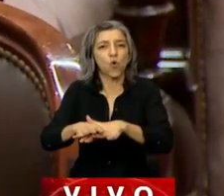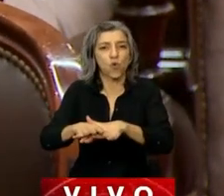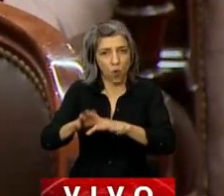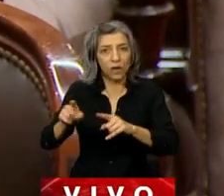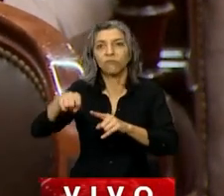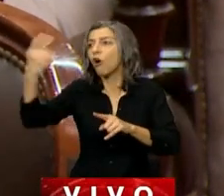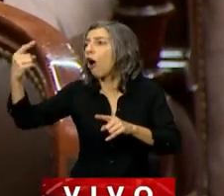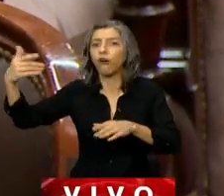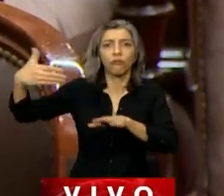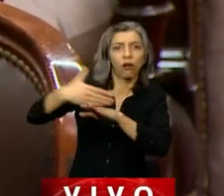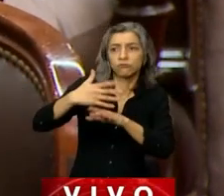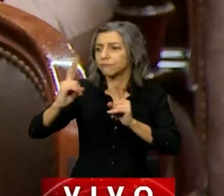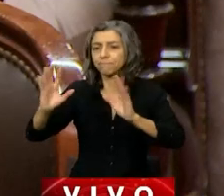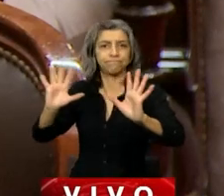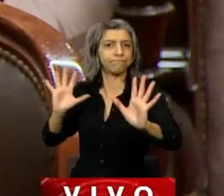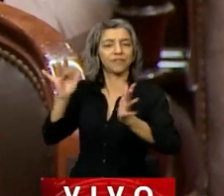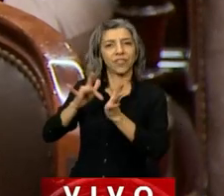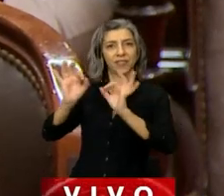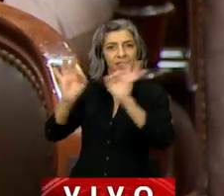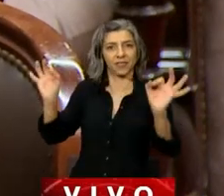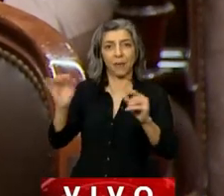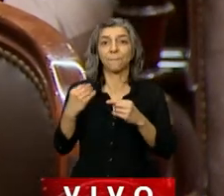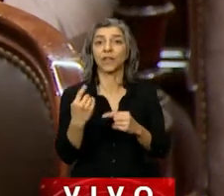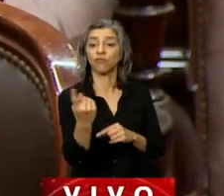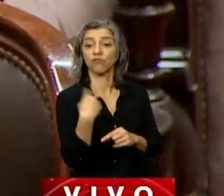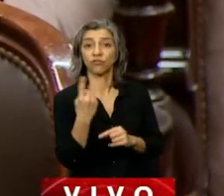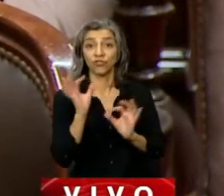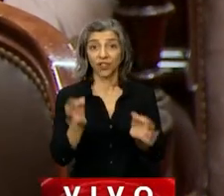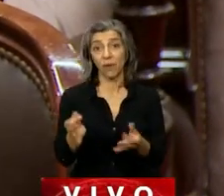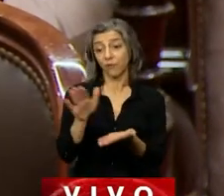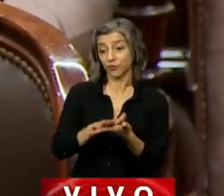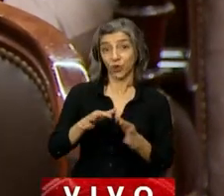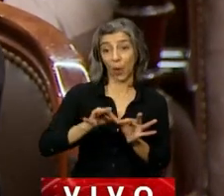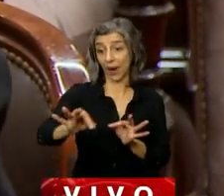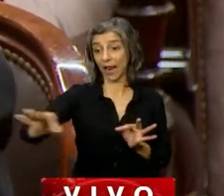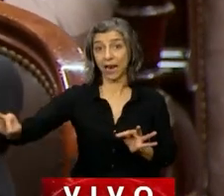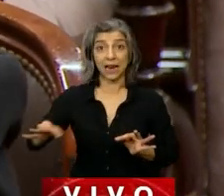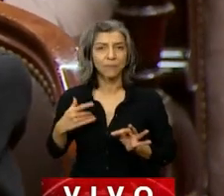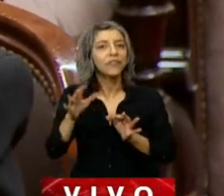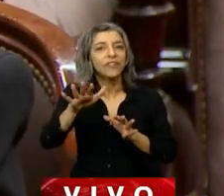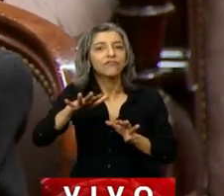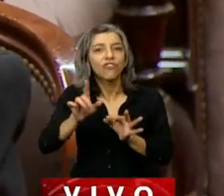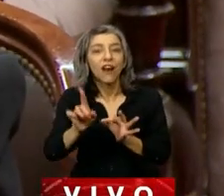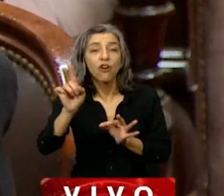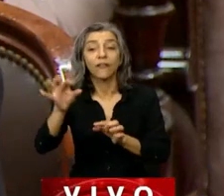estados. Ahora, en nuestro caso, el sector norte del referido límite llega hasta el punto